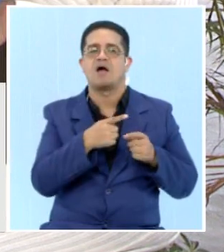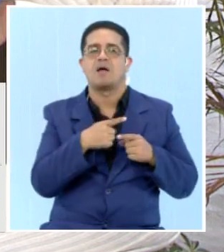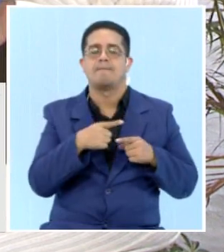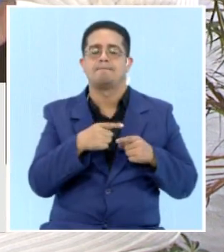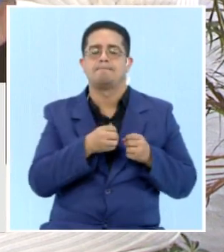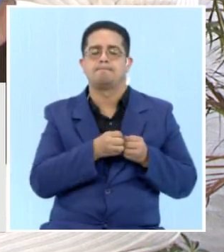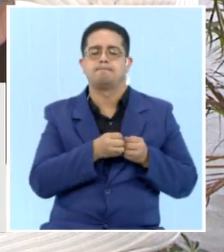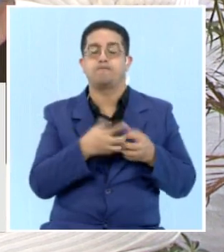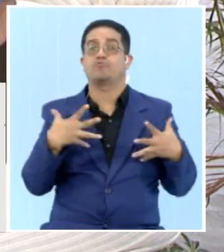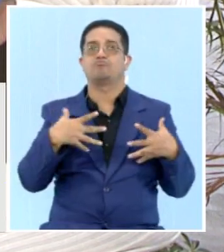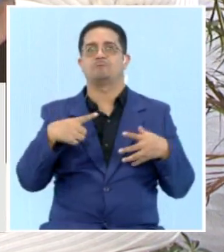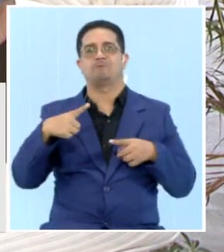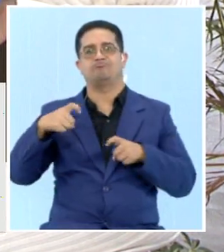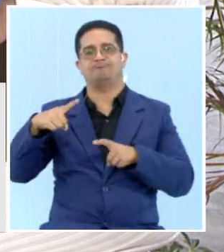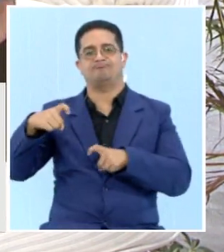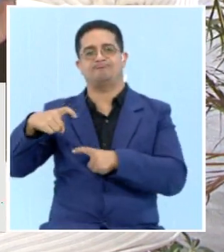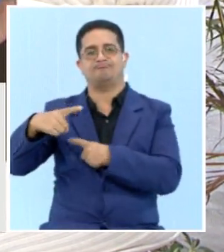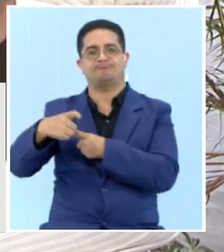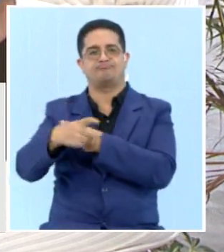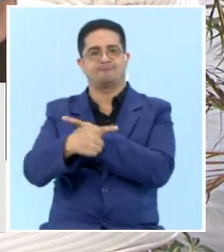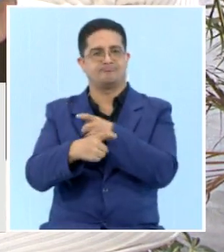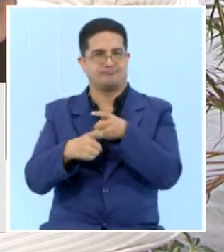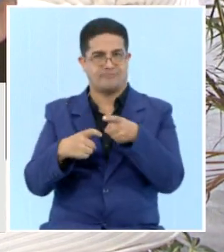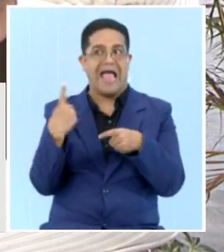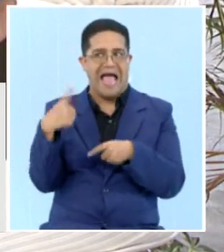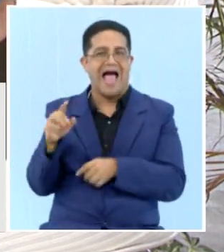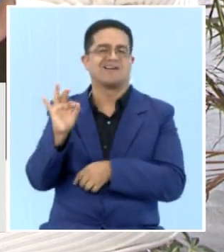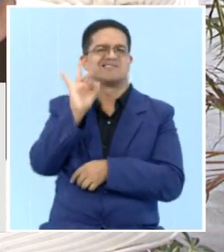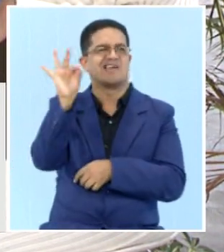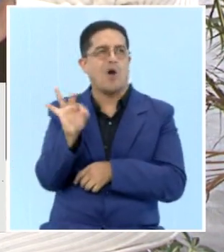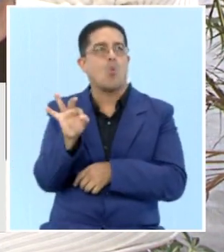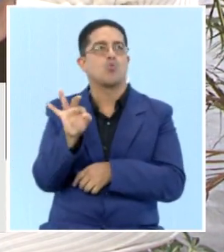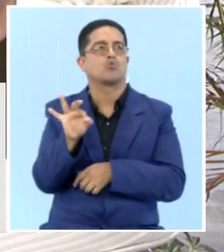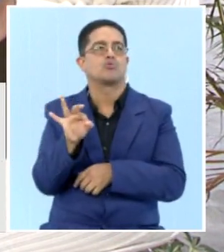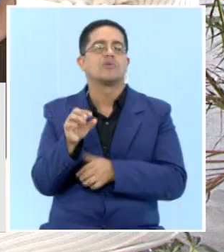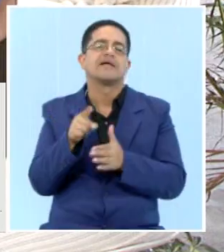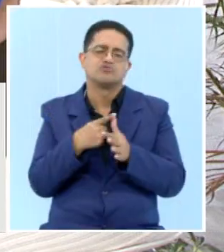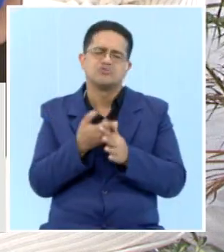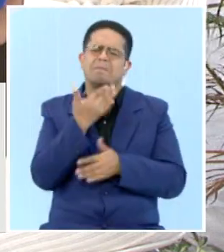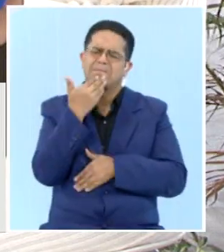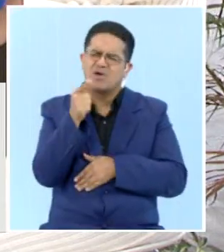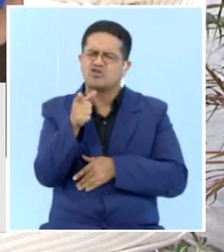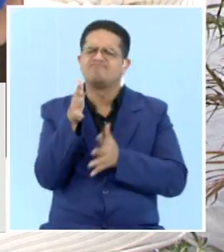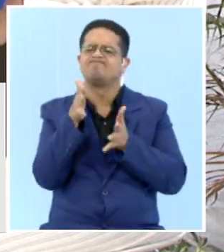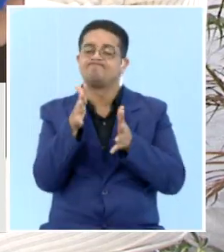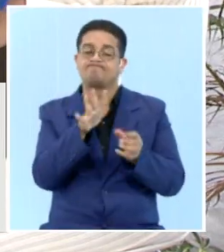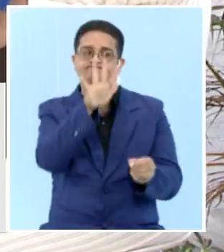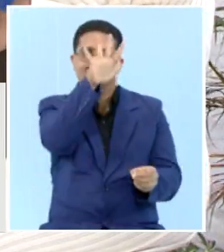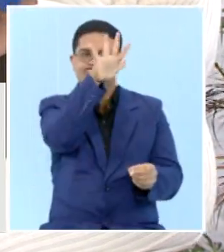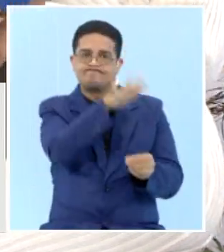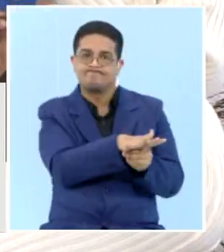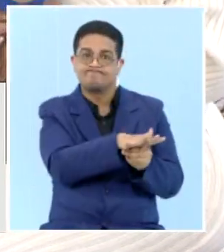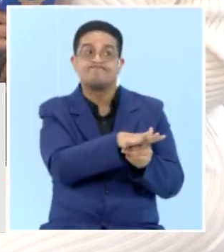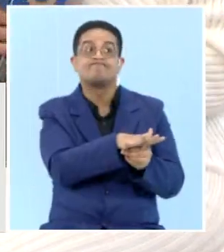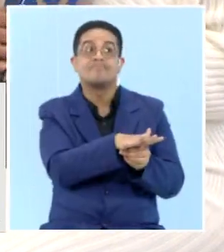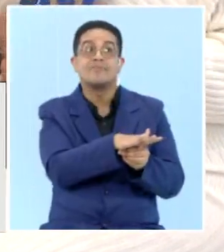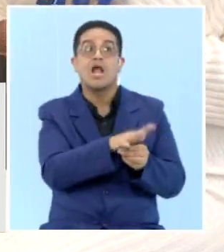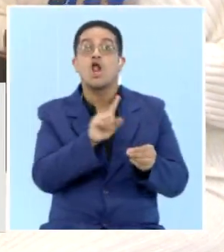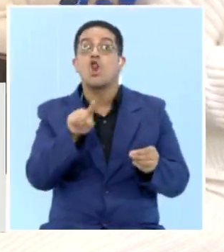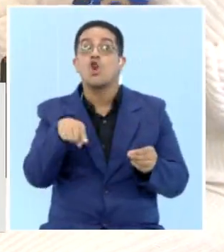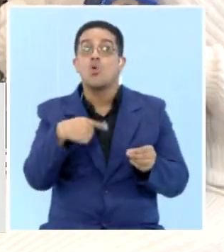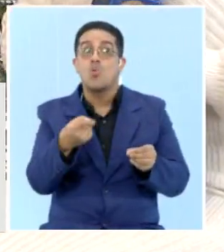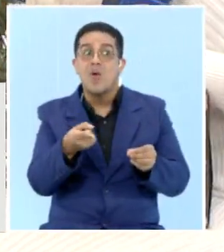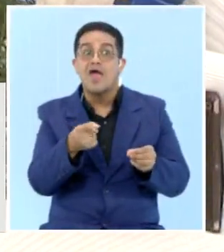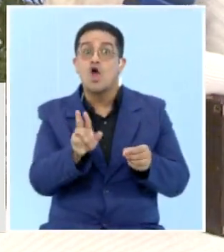y tenemos la presencia del zancudo en casa. Entonces es tapar el agua almacenada, pero además una vez que se utilice,